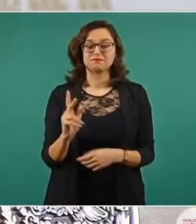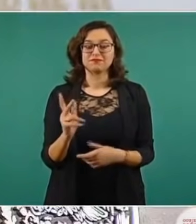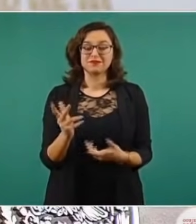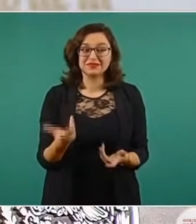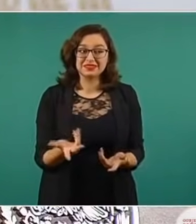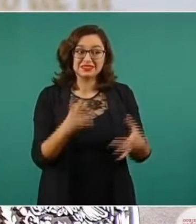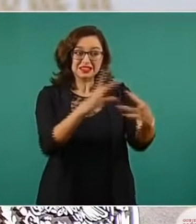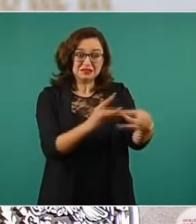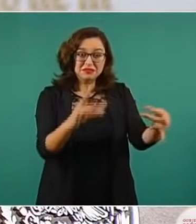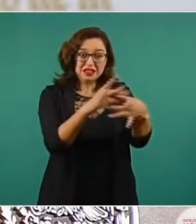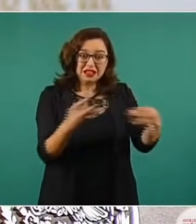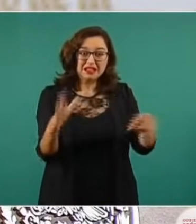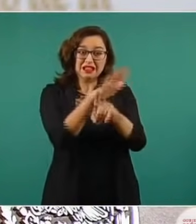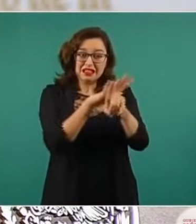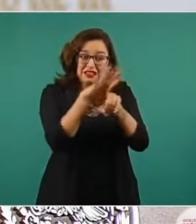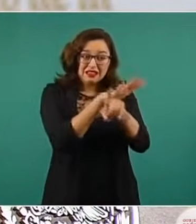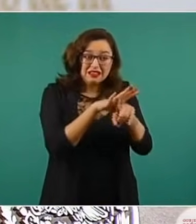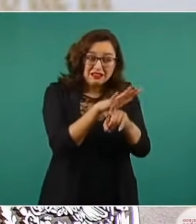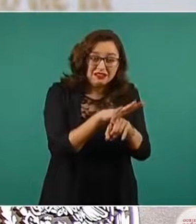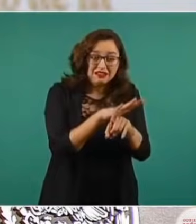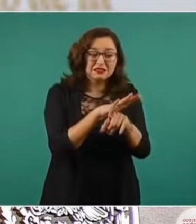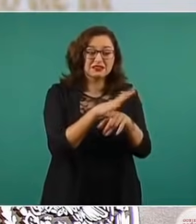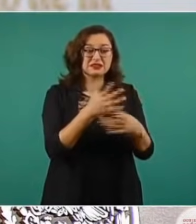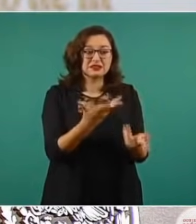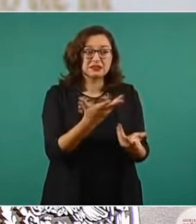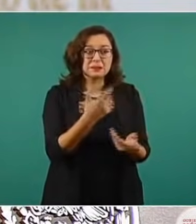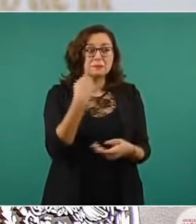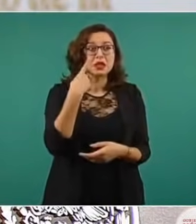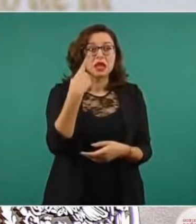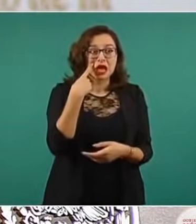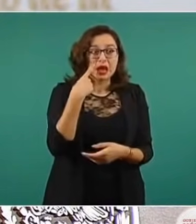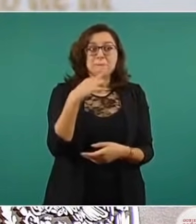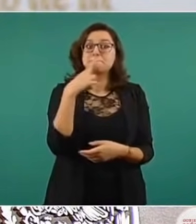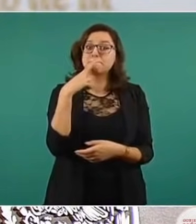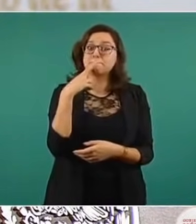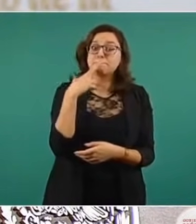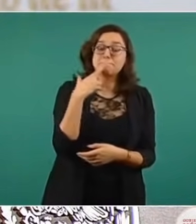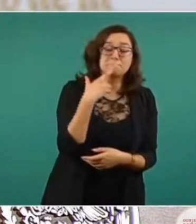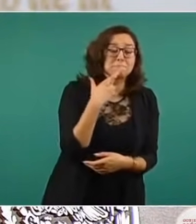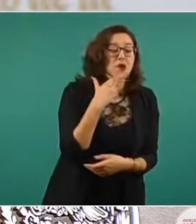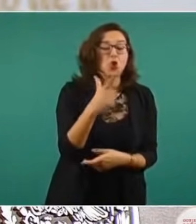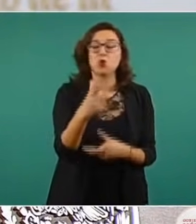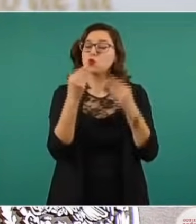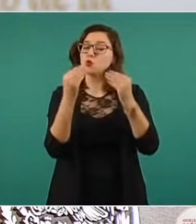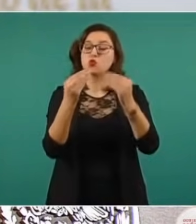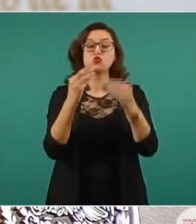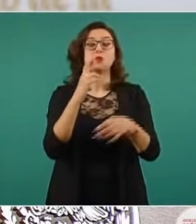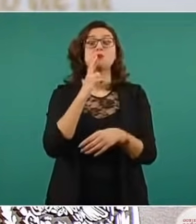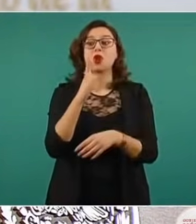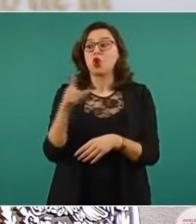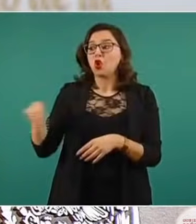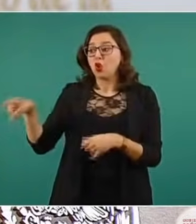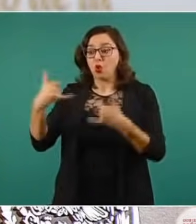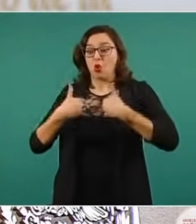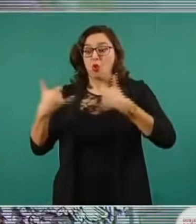convencerlos de que es mucho mejor, 1000 veces mejor, 1.000.000 de veces mejor tener a los